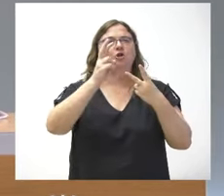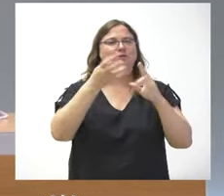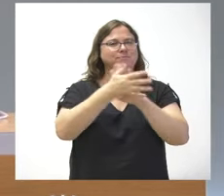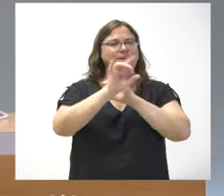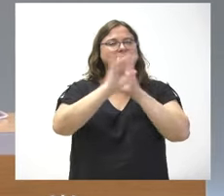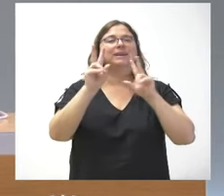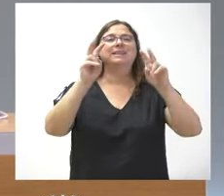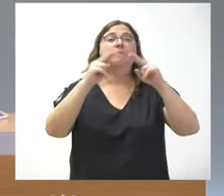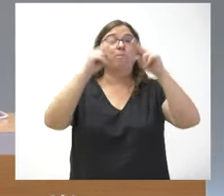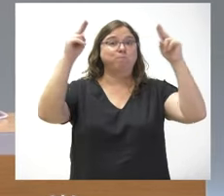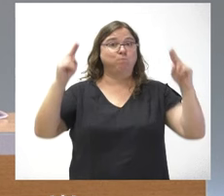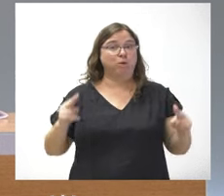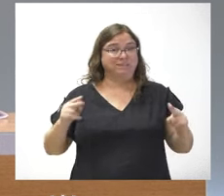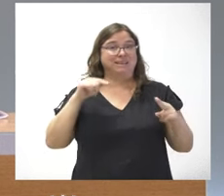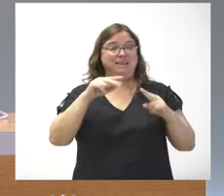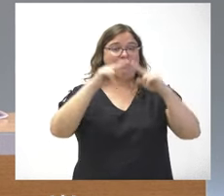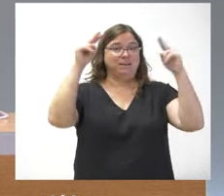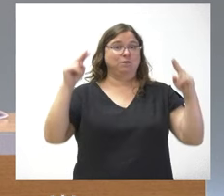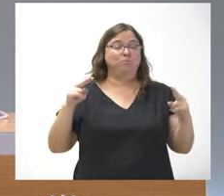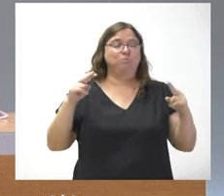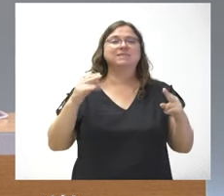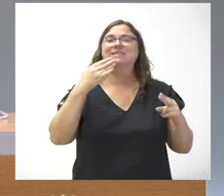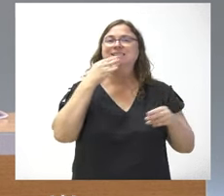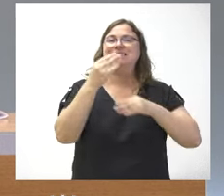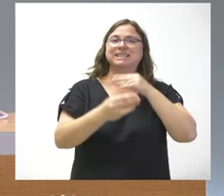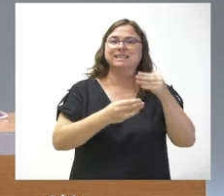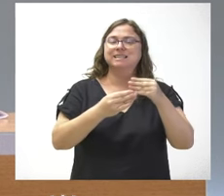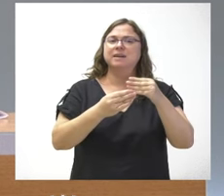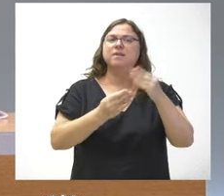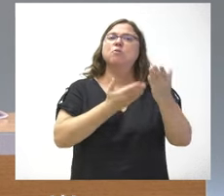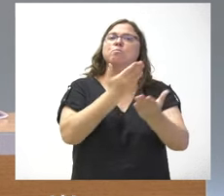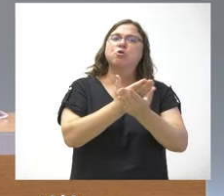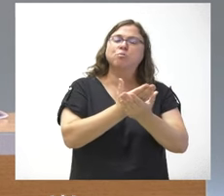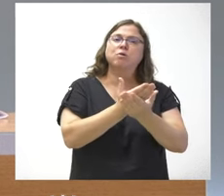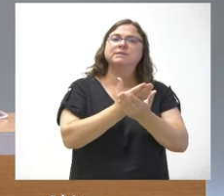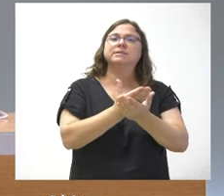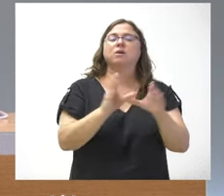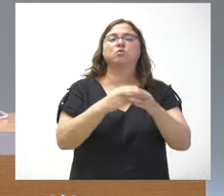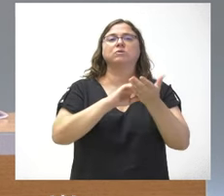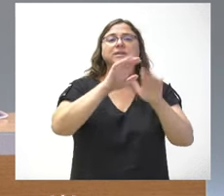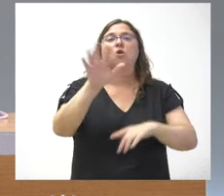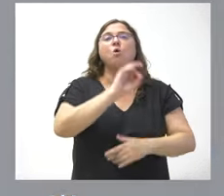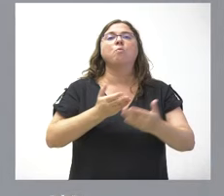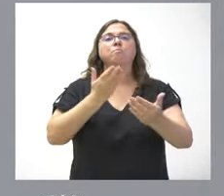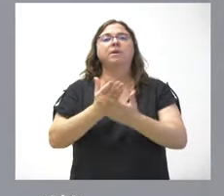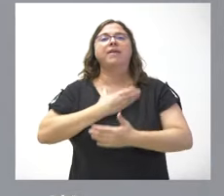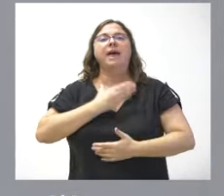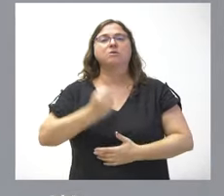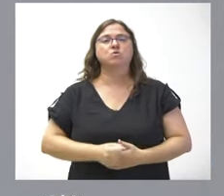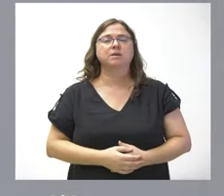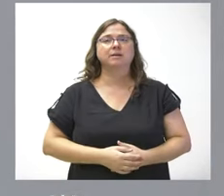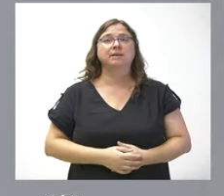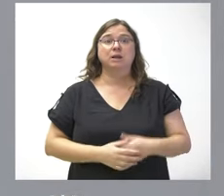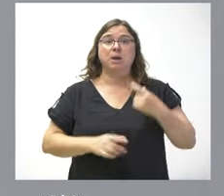puente colgante que es si si se hace esto por iniciativa de la junta o se lo ha pedido el ayuntamiento de Valladolid Pues el